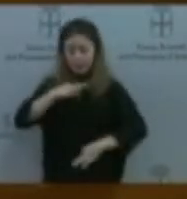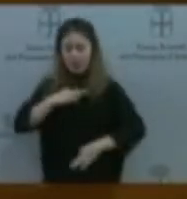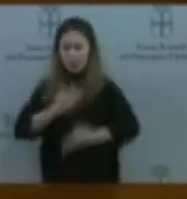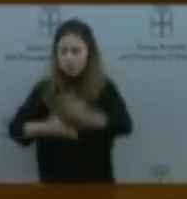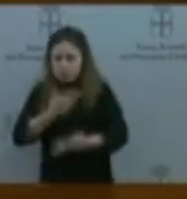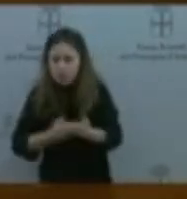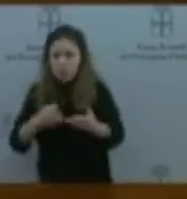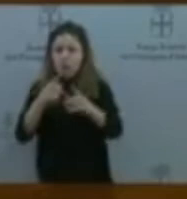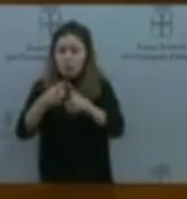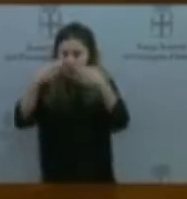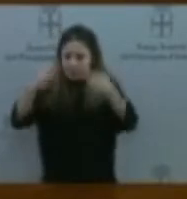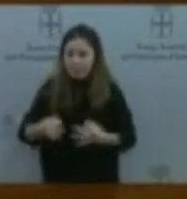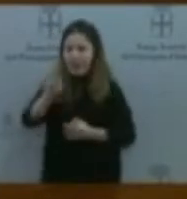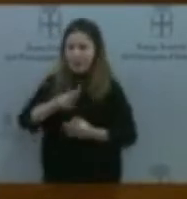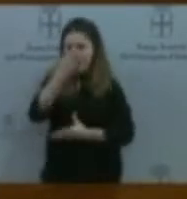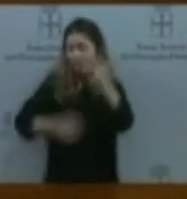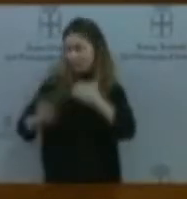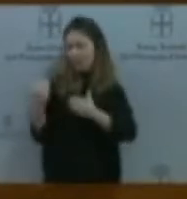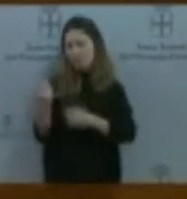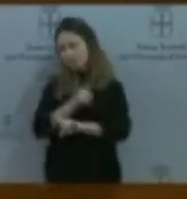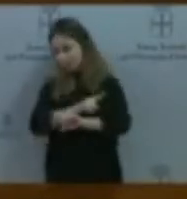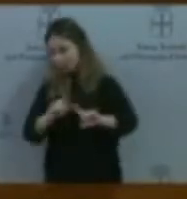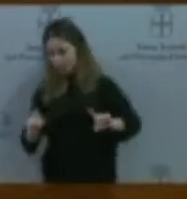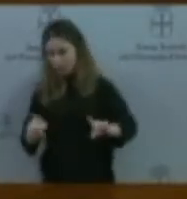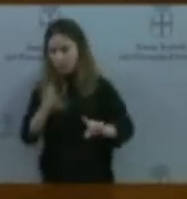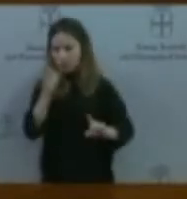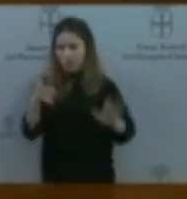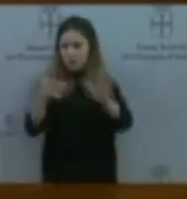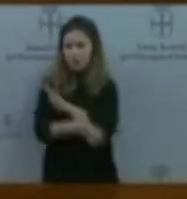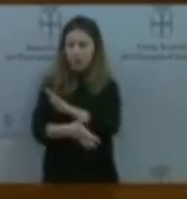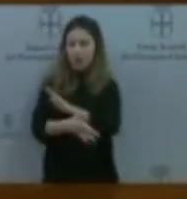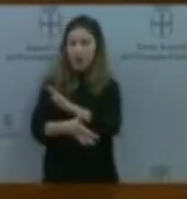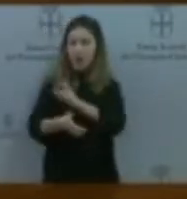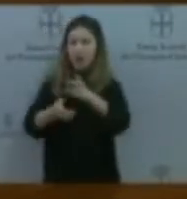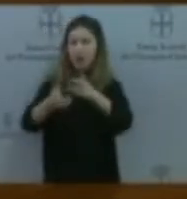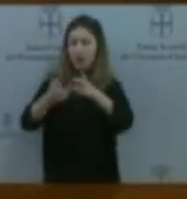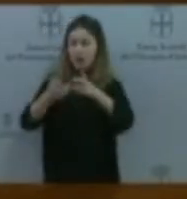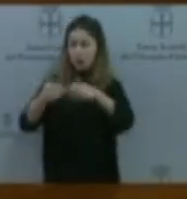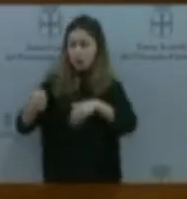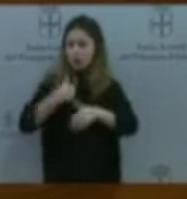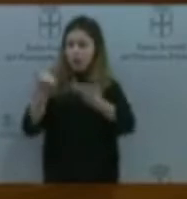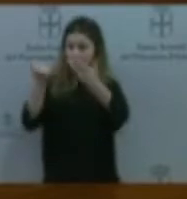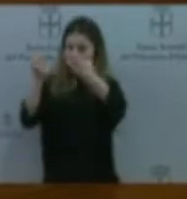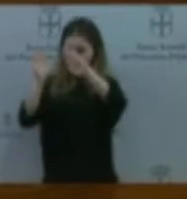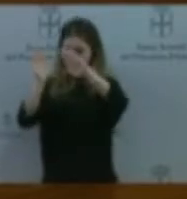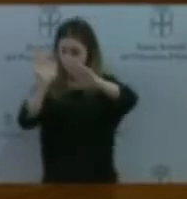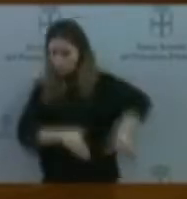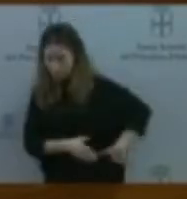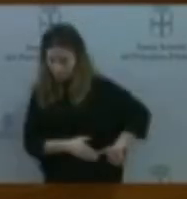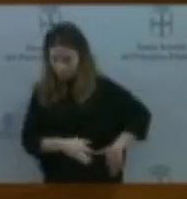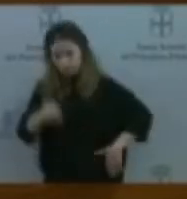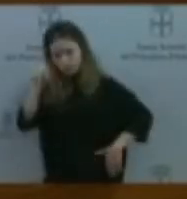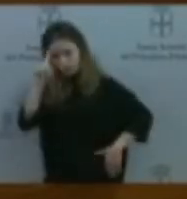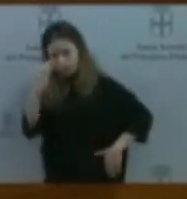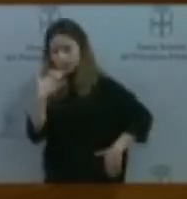pasado. Porque es el último tren. Bueno, no sé si me explico claramente, pero esto es importante,